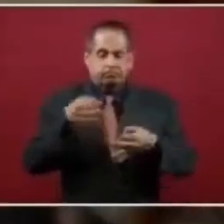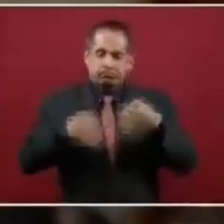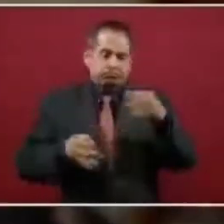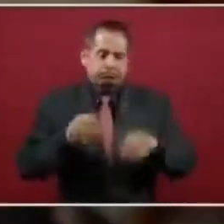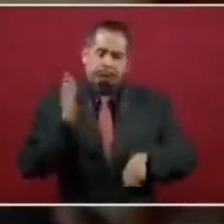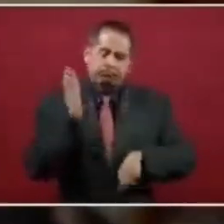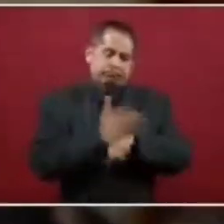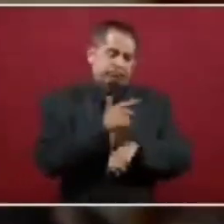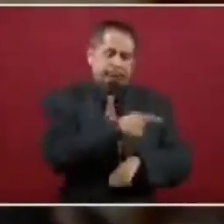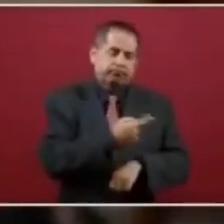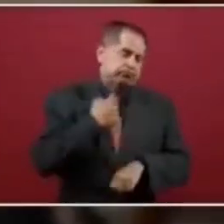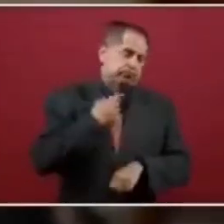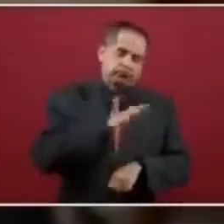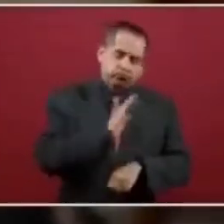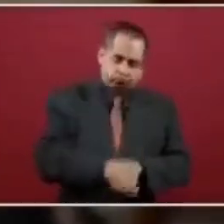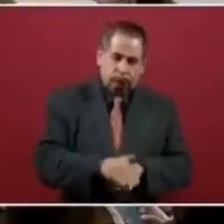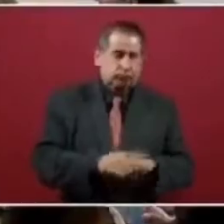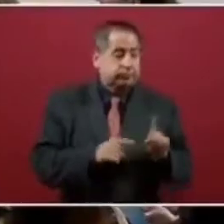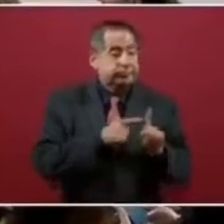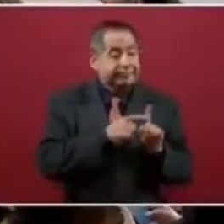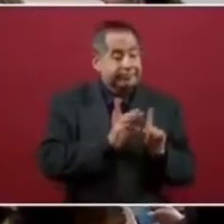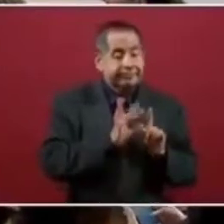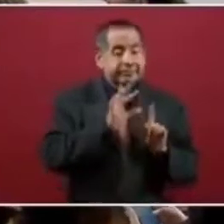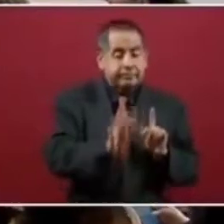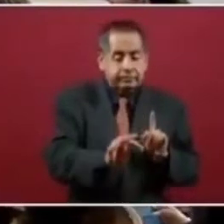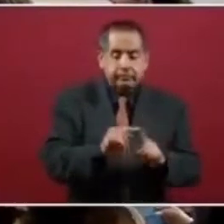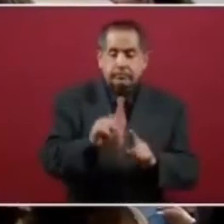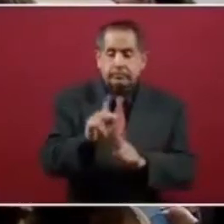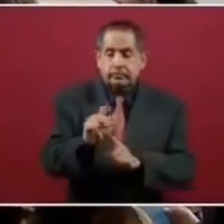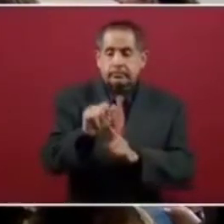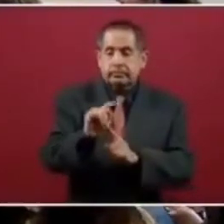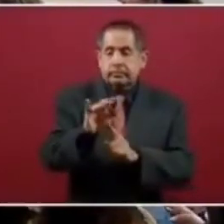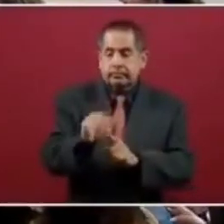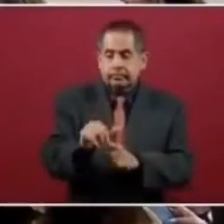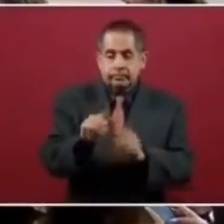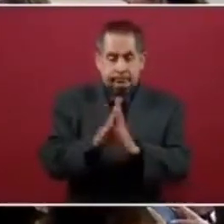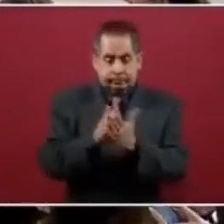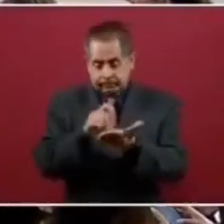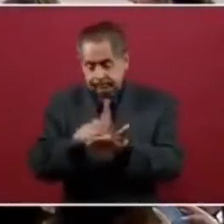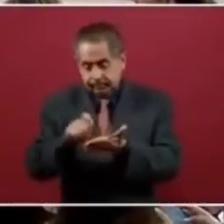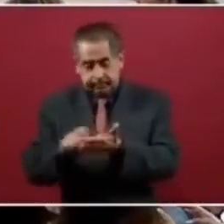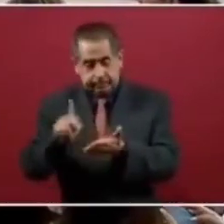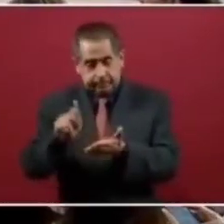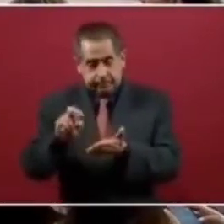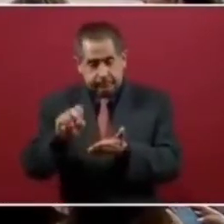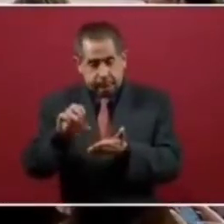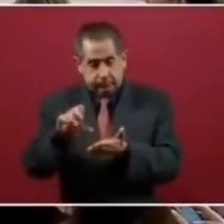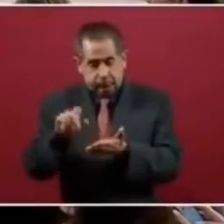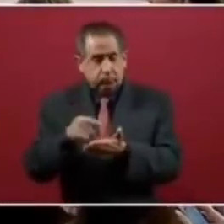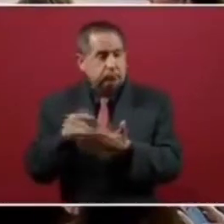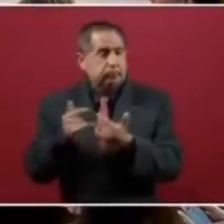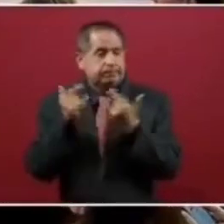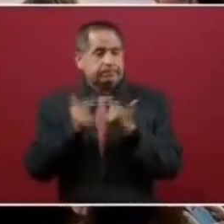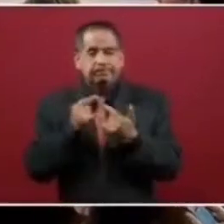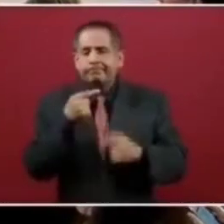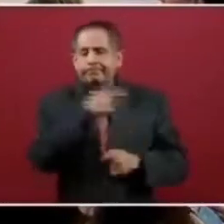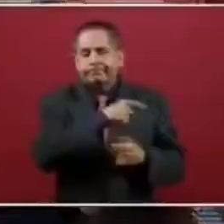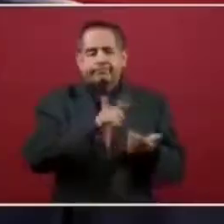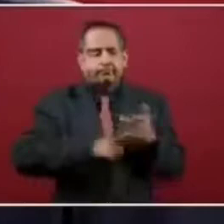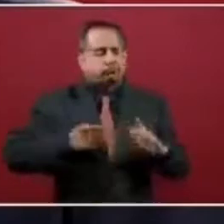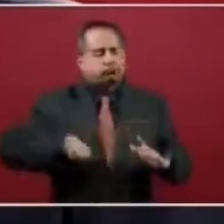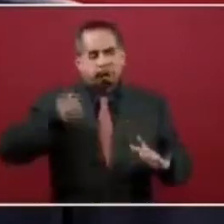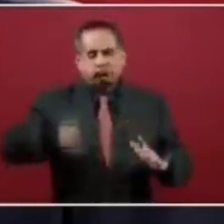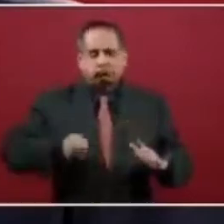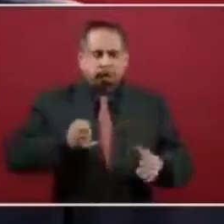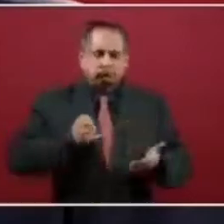comentó a la periodista Patricia Giovini, que escribió el libro Protocolo de la Muerte, que ella narra pues las historias de todos los